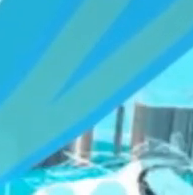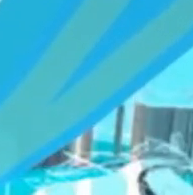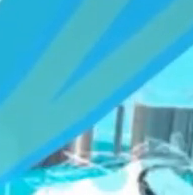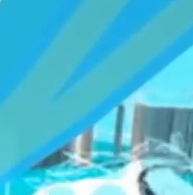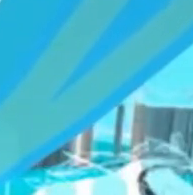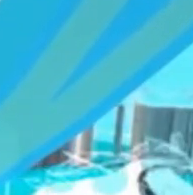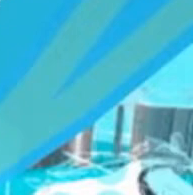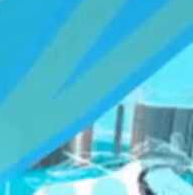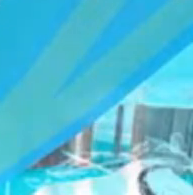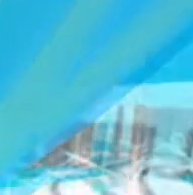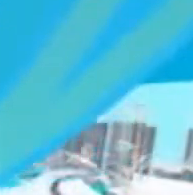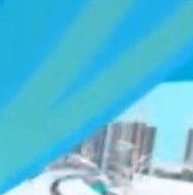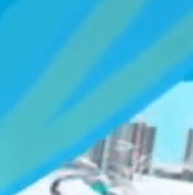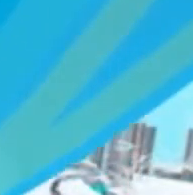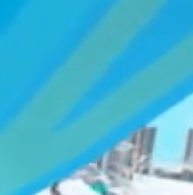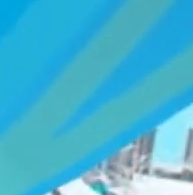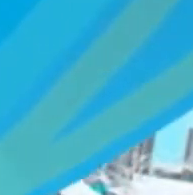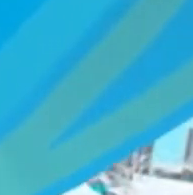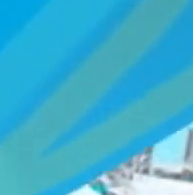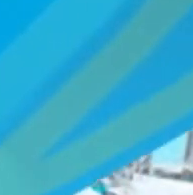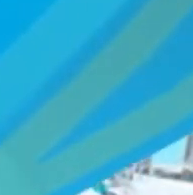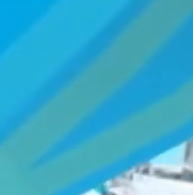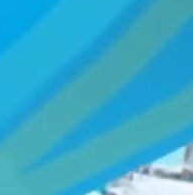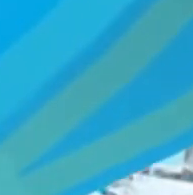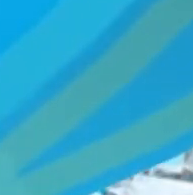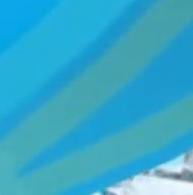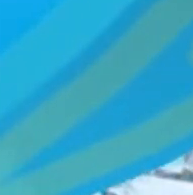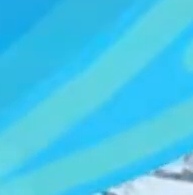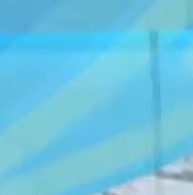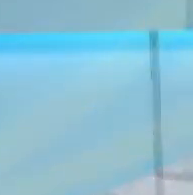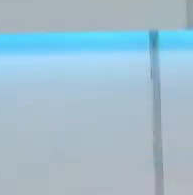Banco Popular presenta El Tipo de Cambio.